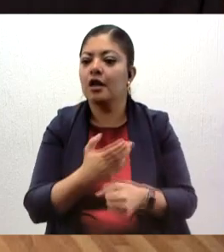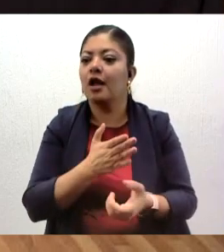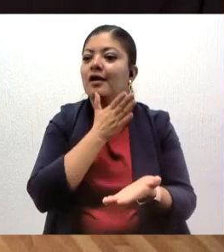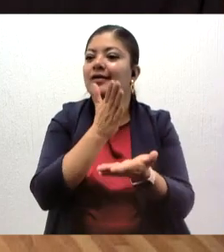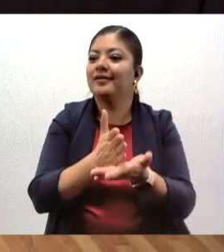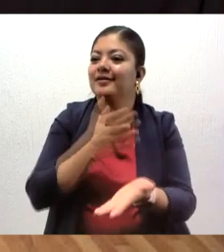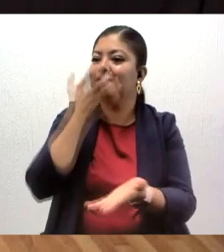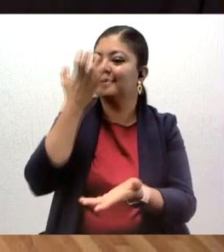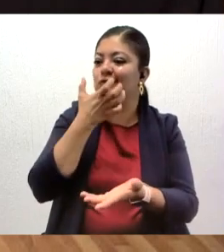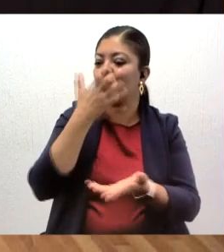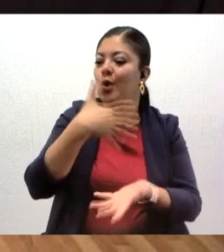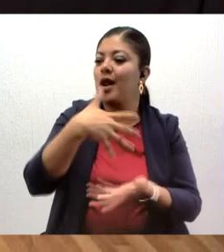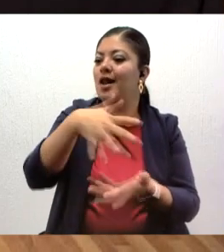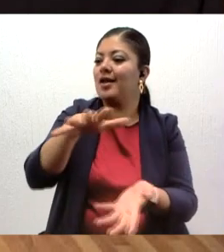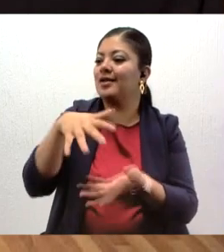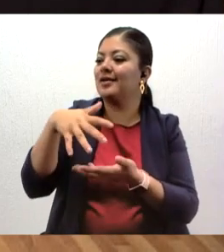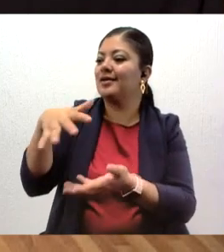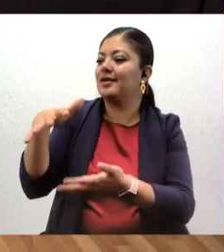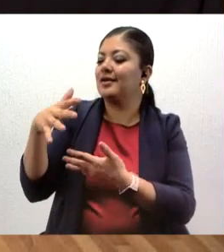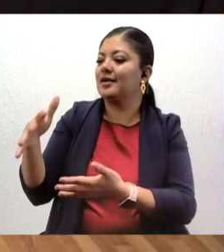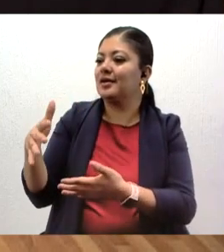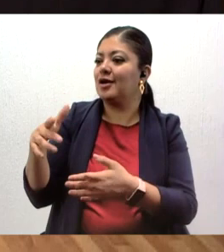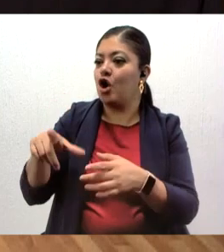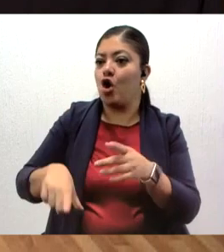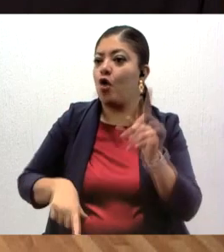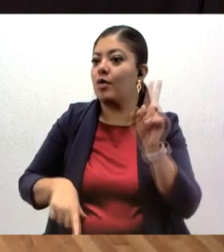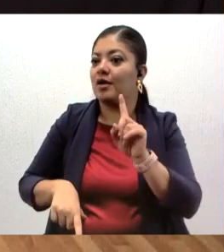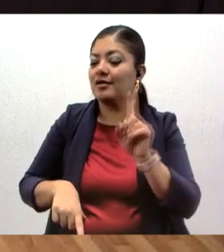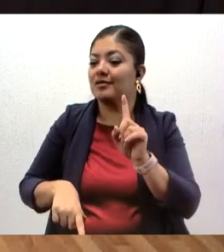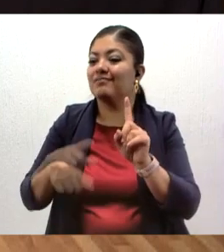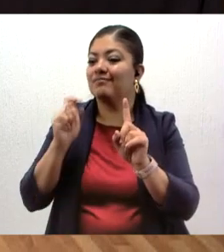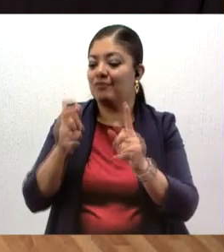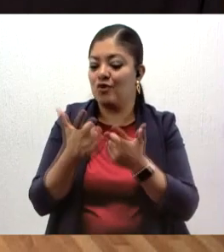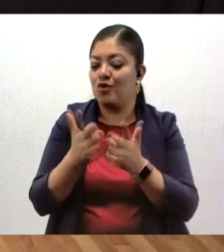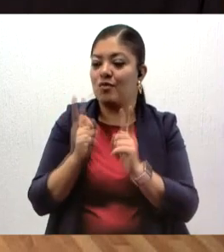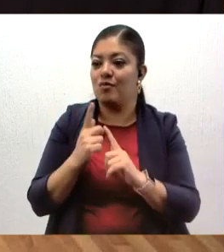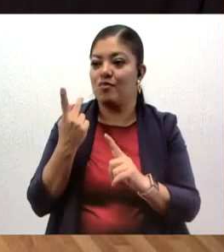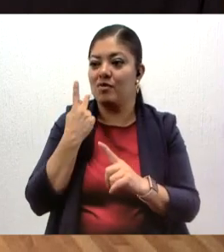apoyos a nombre no del gobierno sin de un partido